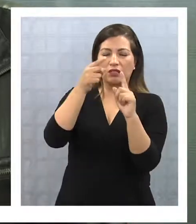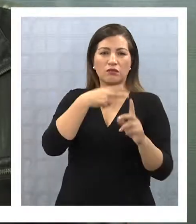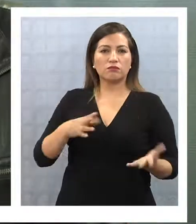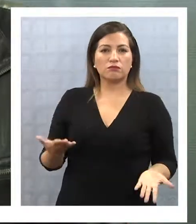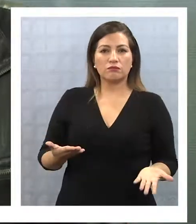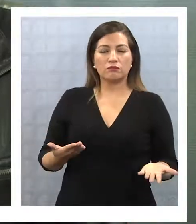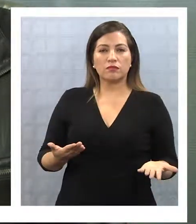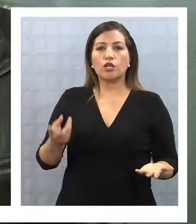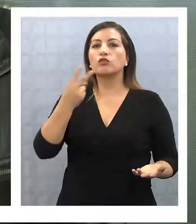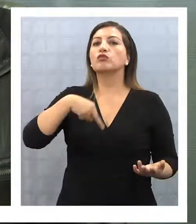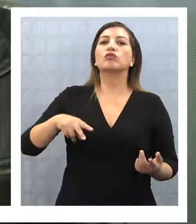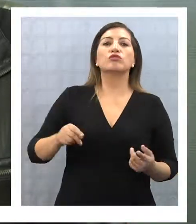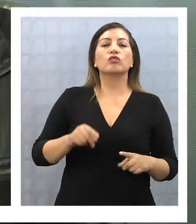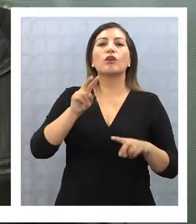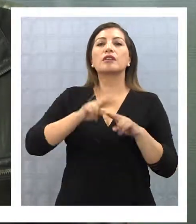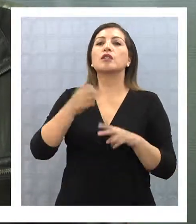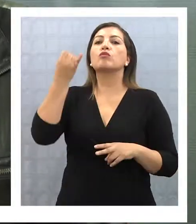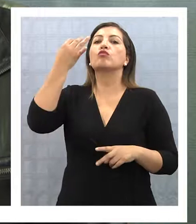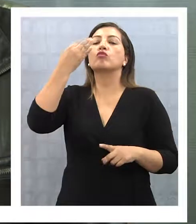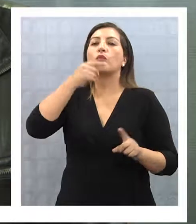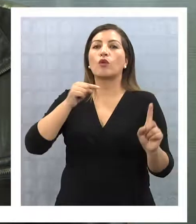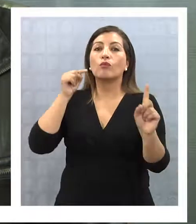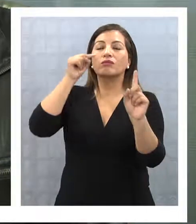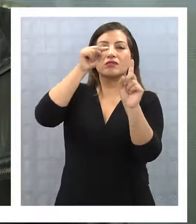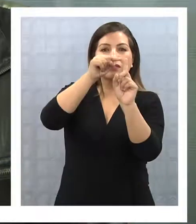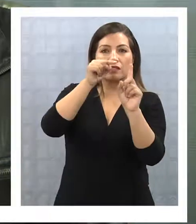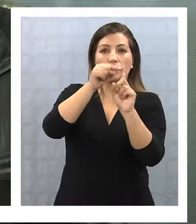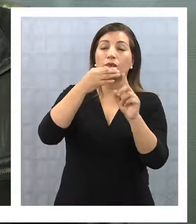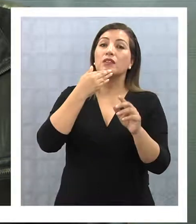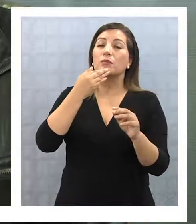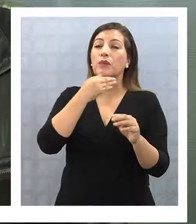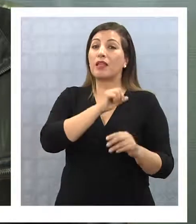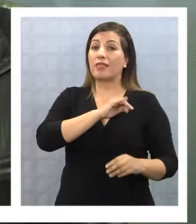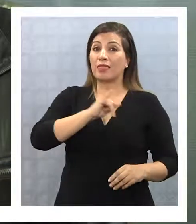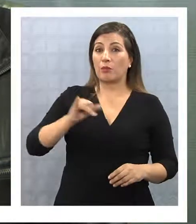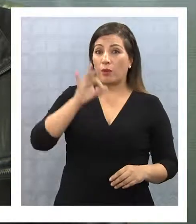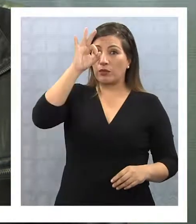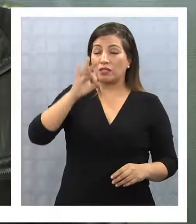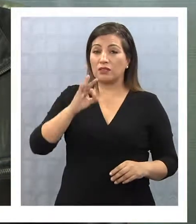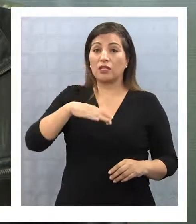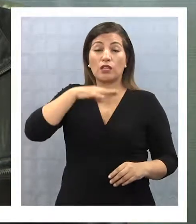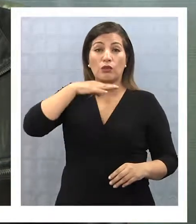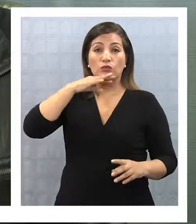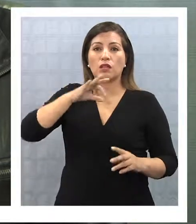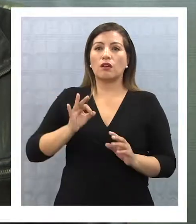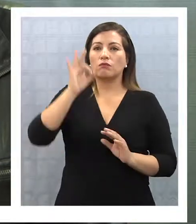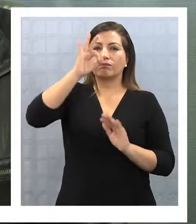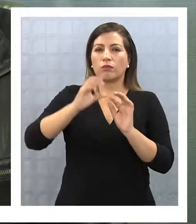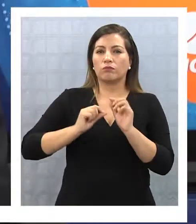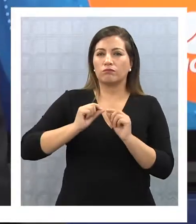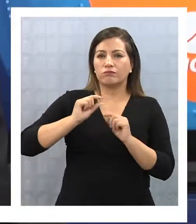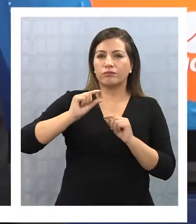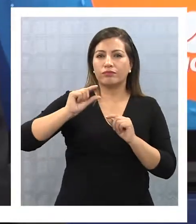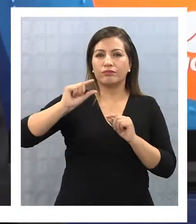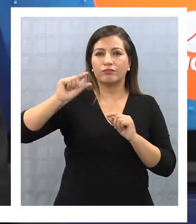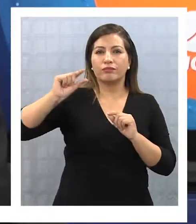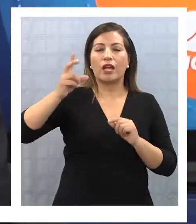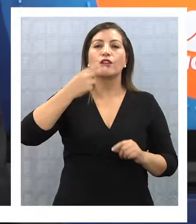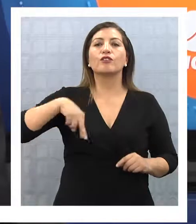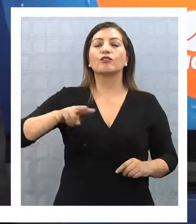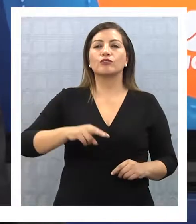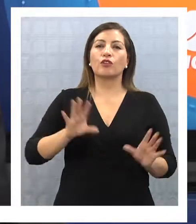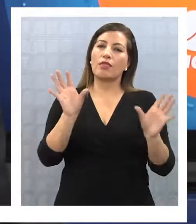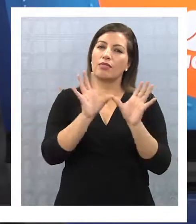meta adecuada a nuestra realidad, pero también que permita empezar a aumentar nuestros porcentajes de reutilización. Estamos con mucha suerte en